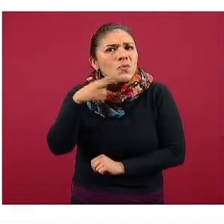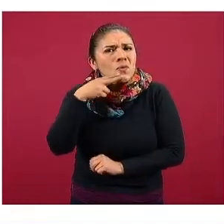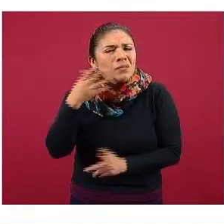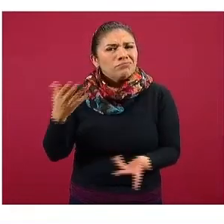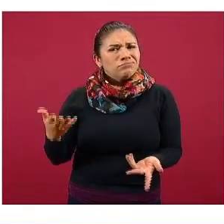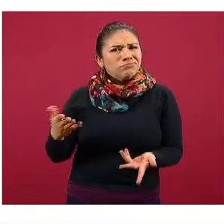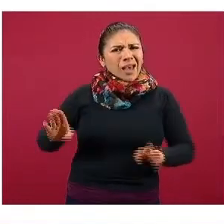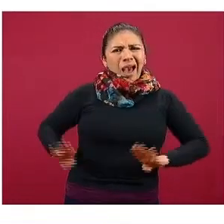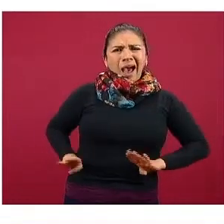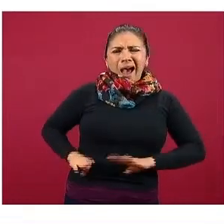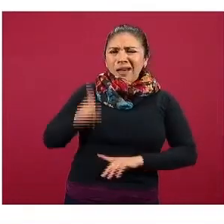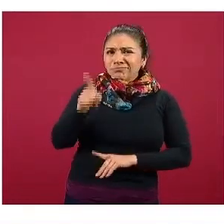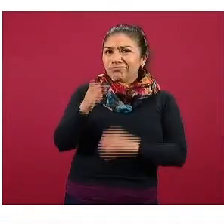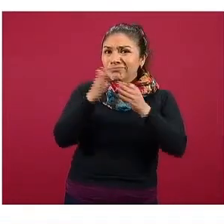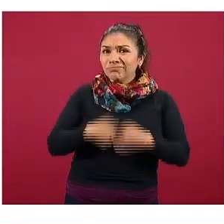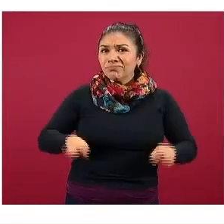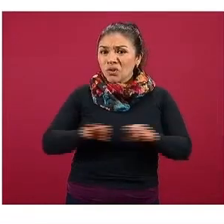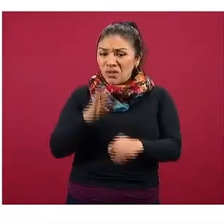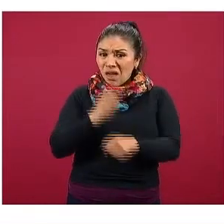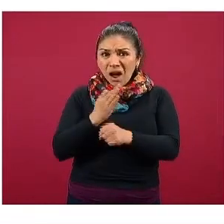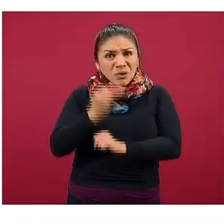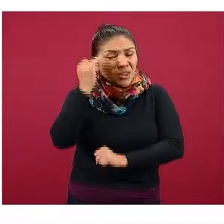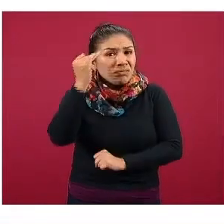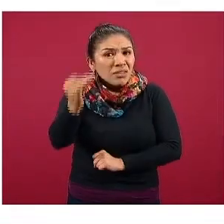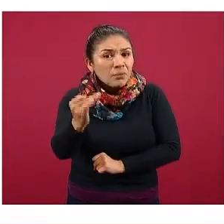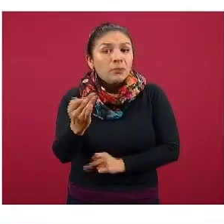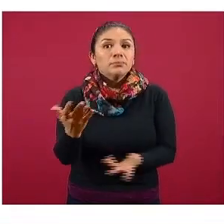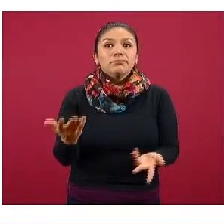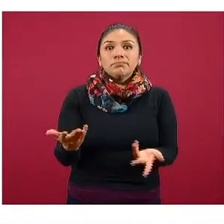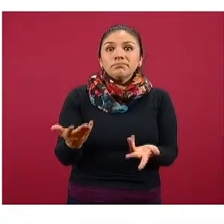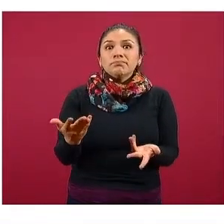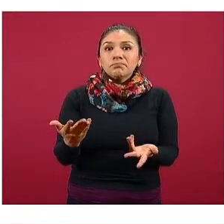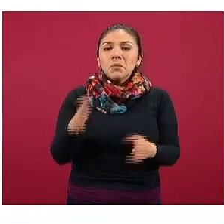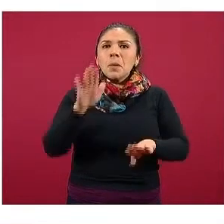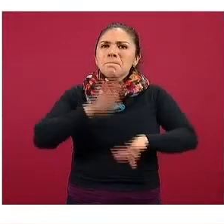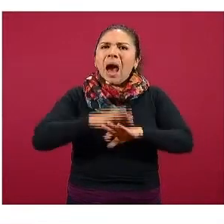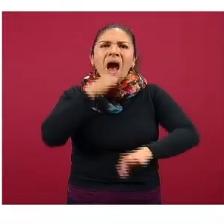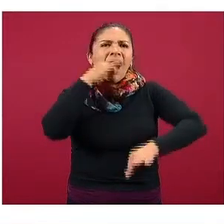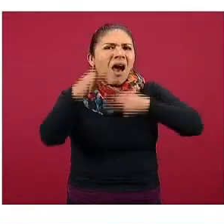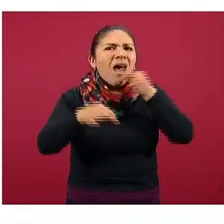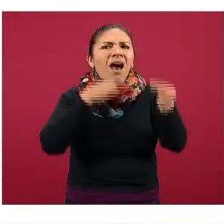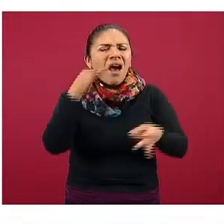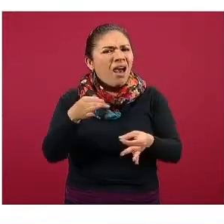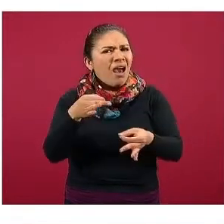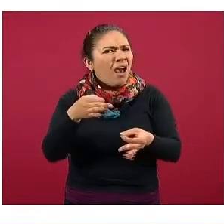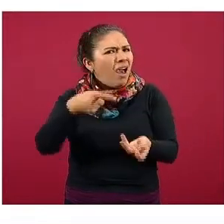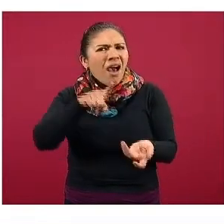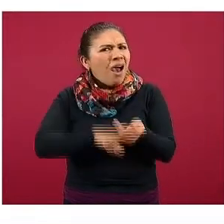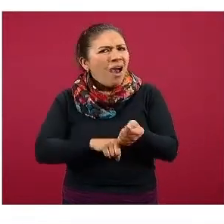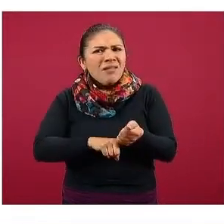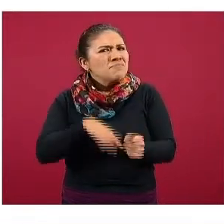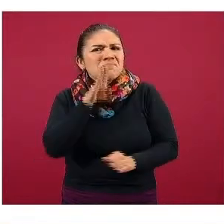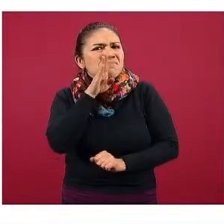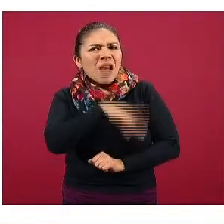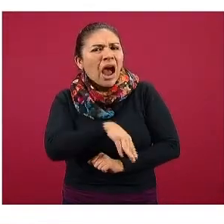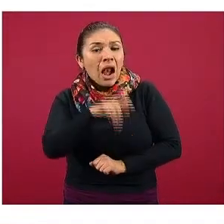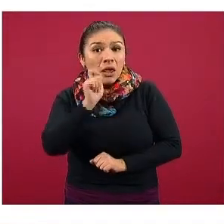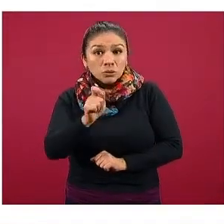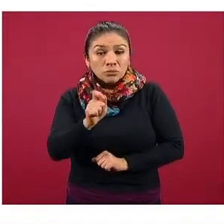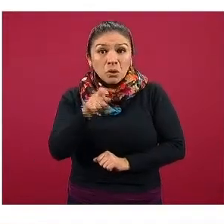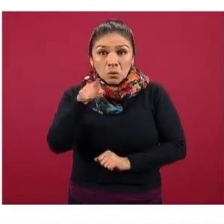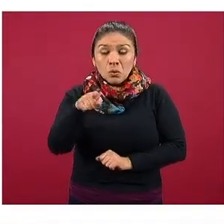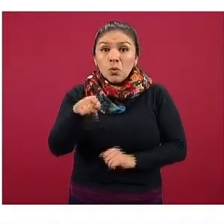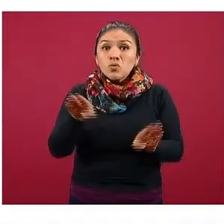es particularmente importante en esta época en donde se ha publicitado equivocada y maquiavélicamente que el uso